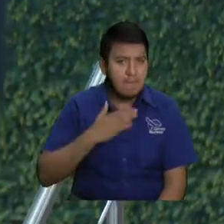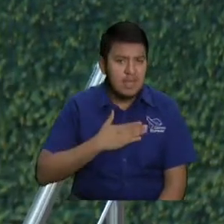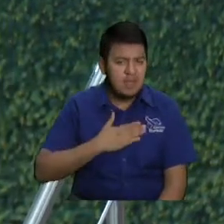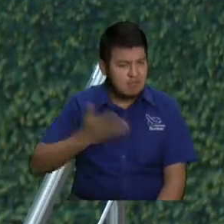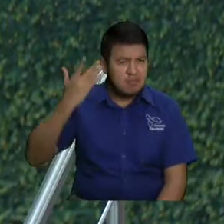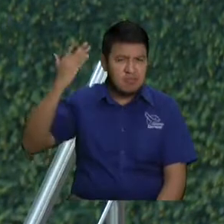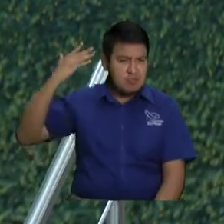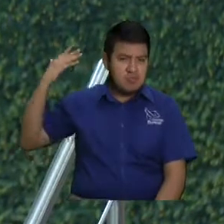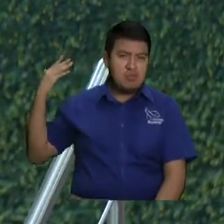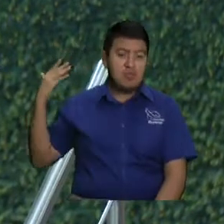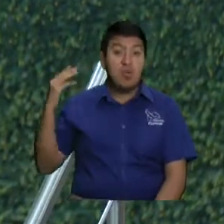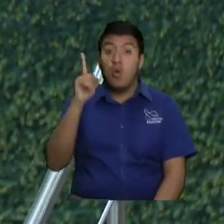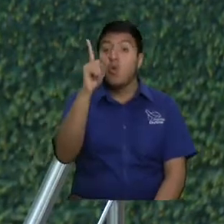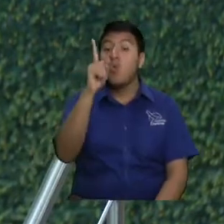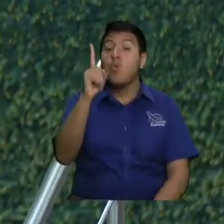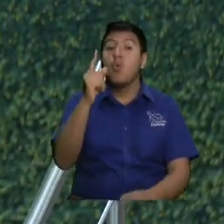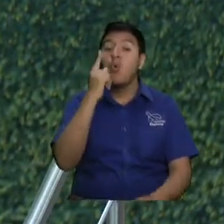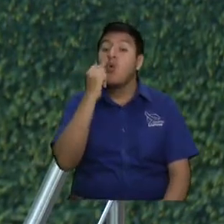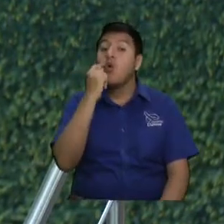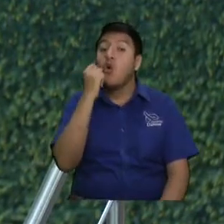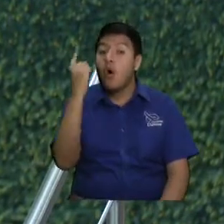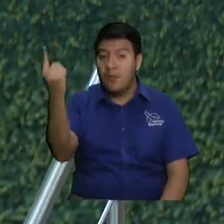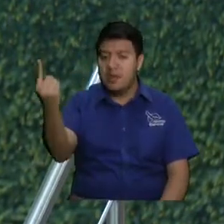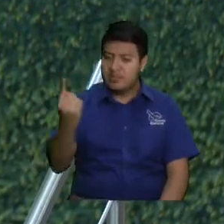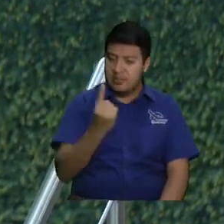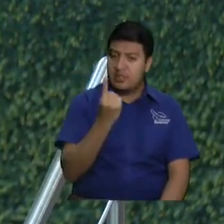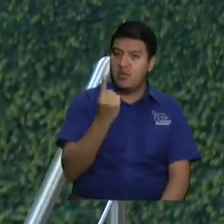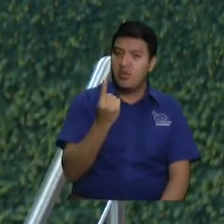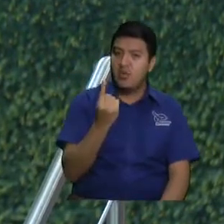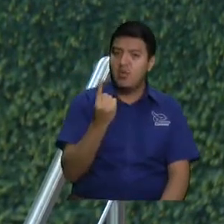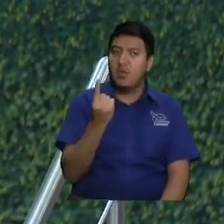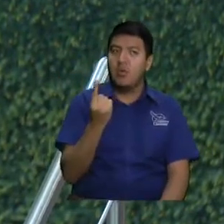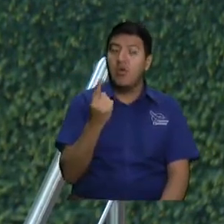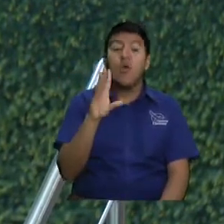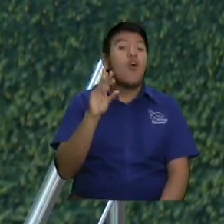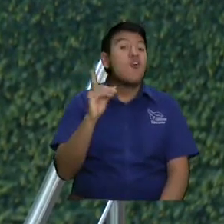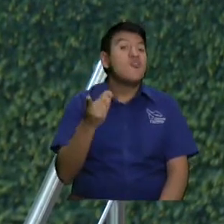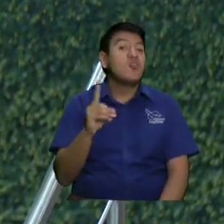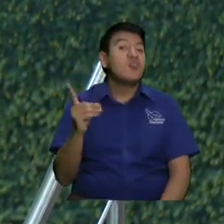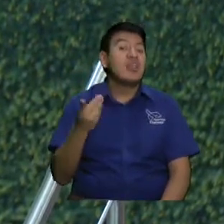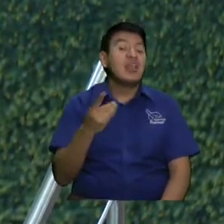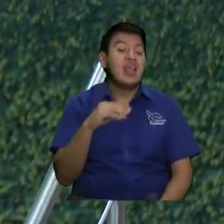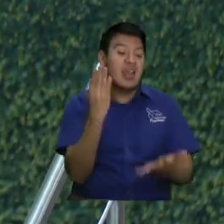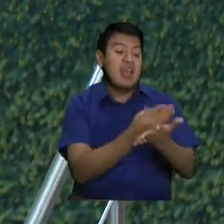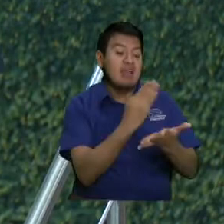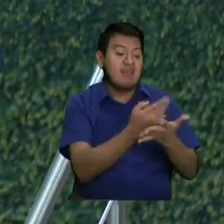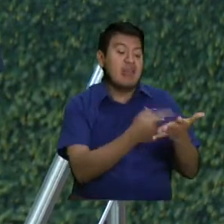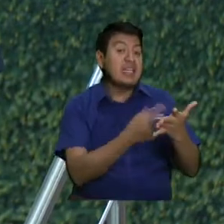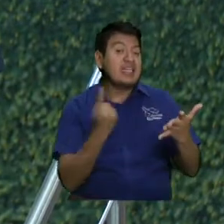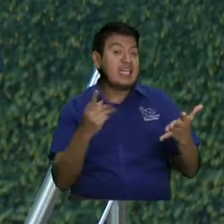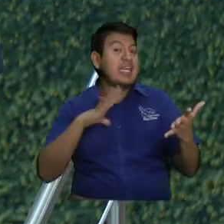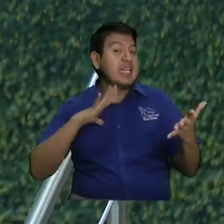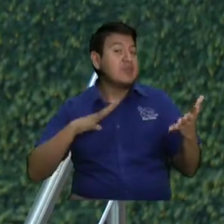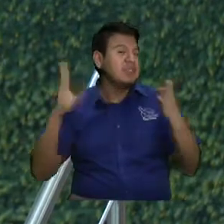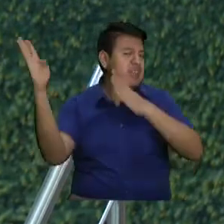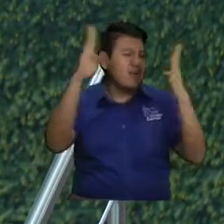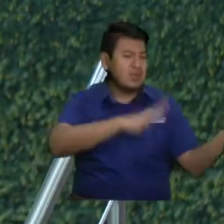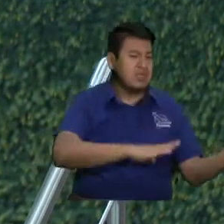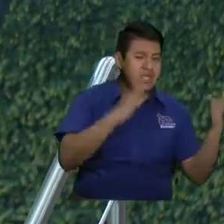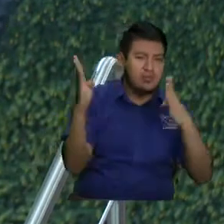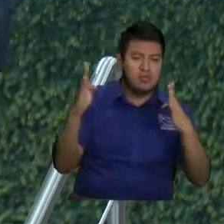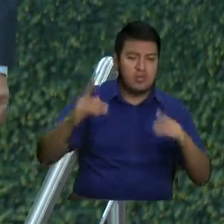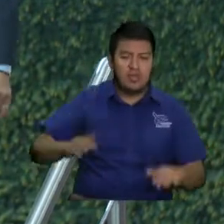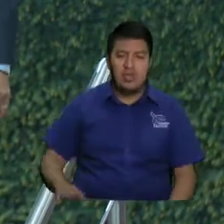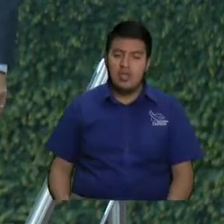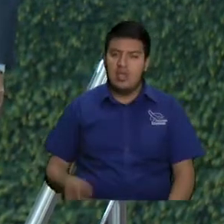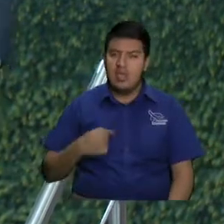aquí tan preciosa que iba en el Señor, de veras, cómo lo lamento. Y él llegó y ella cabal